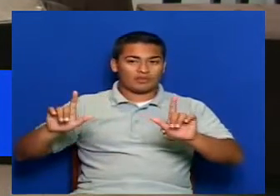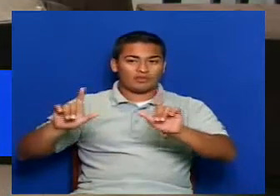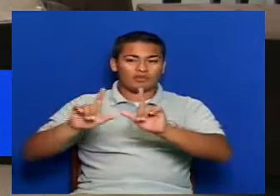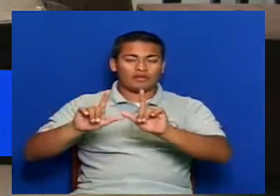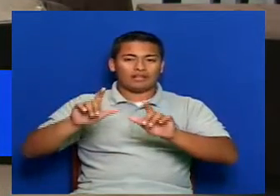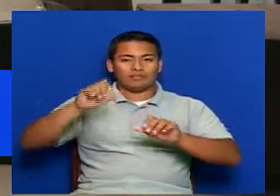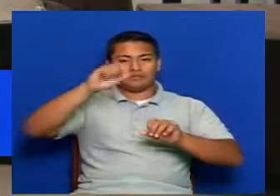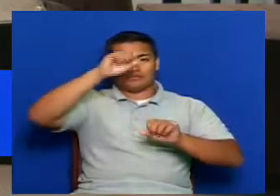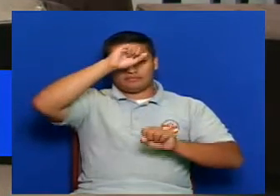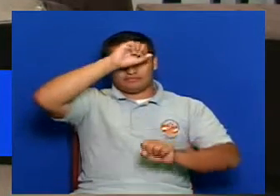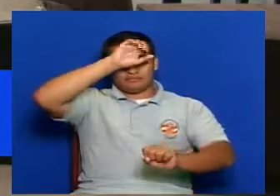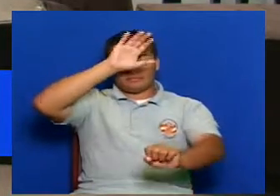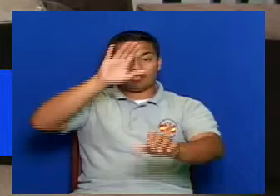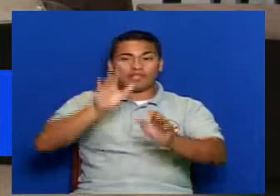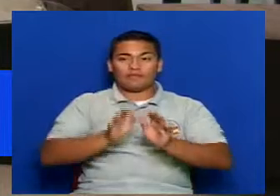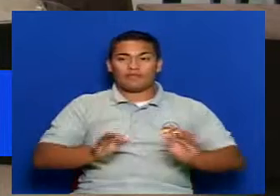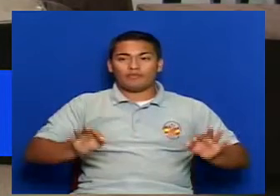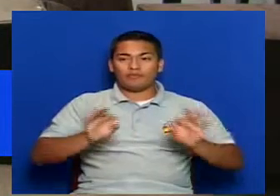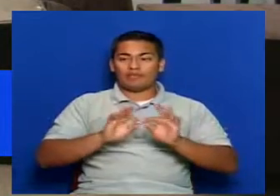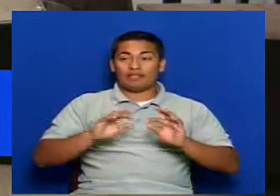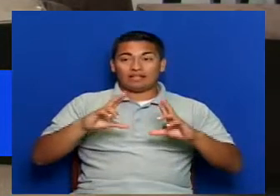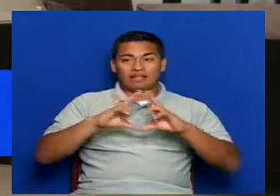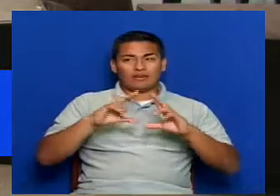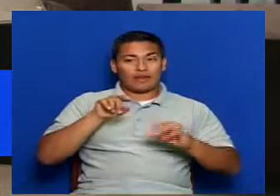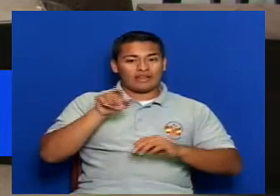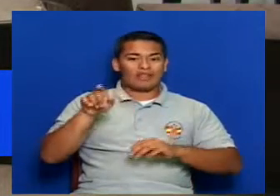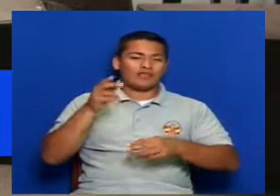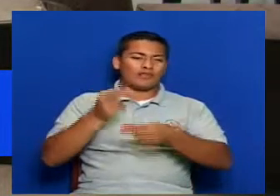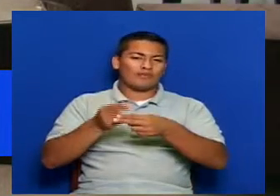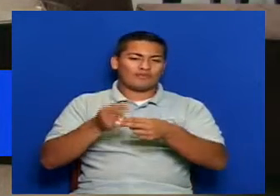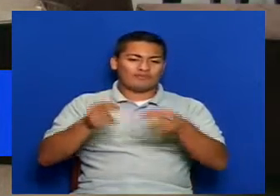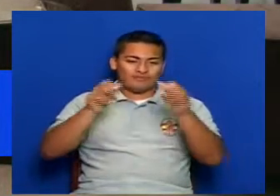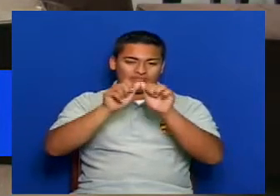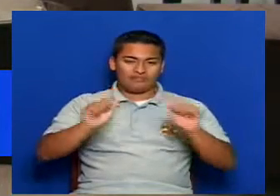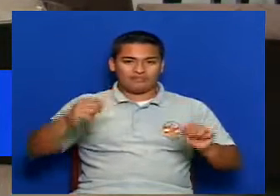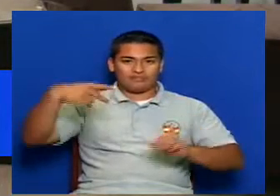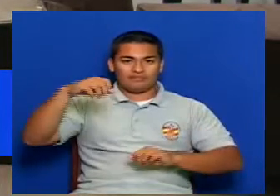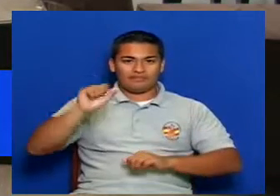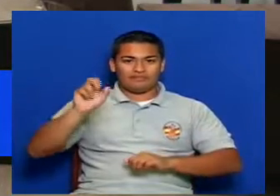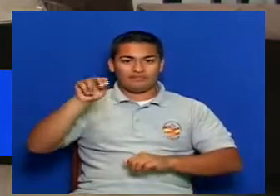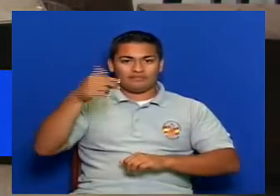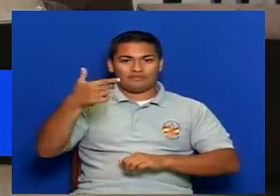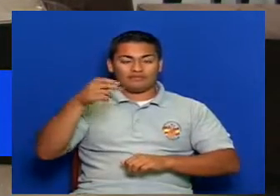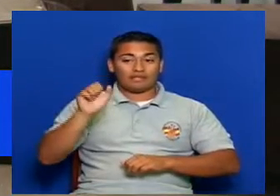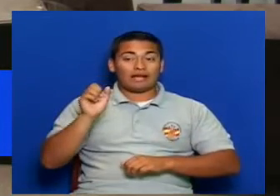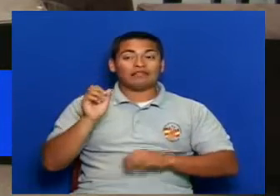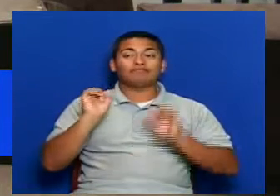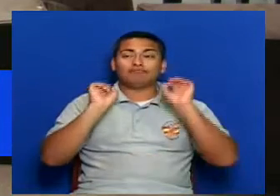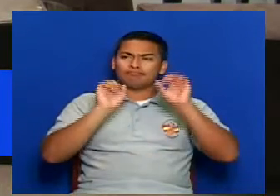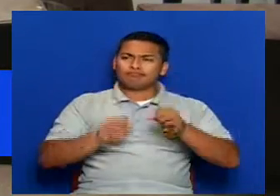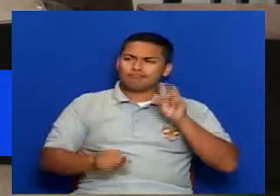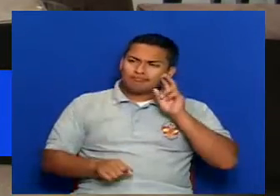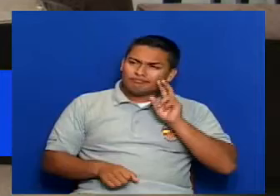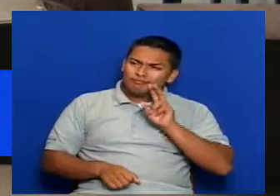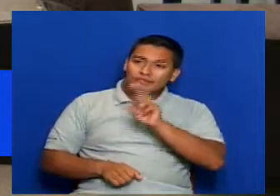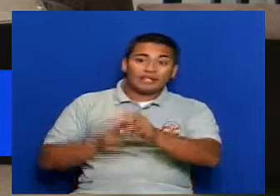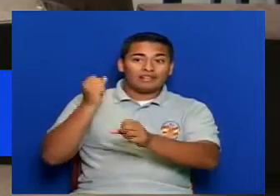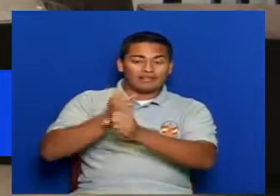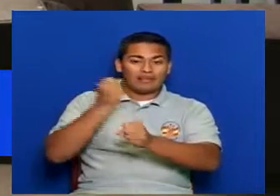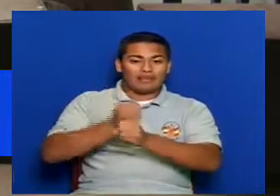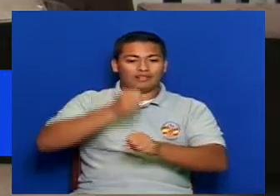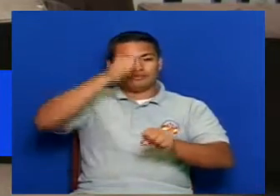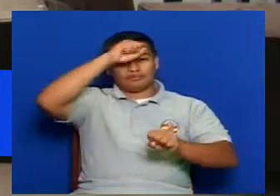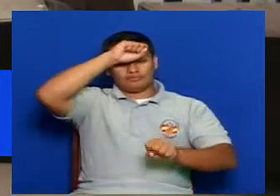las más importantes del país a la mina de santa pancha puden podemos ver en cito la labor que hace la minería